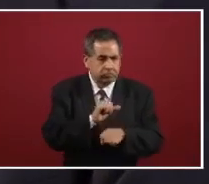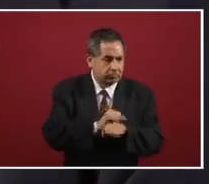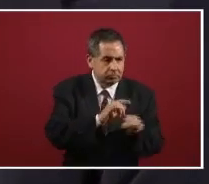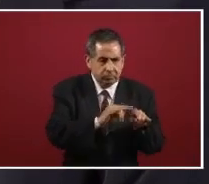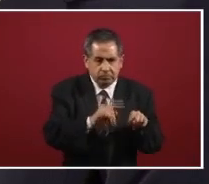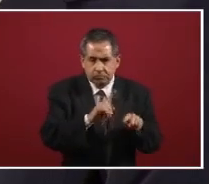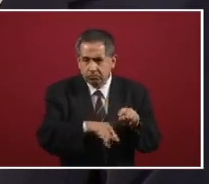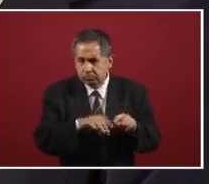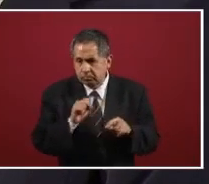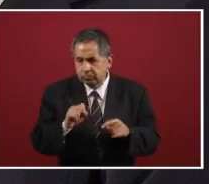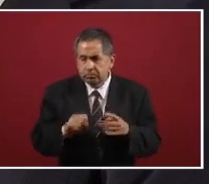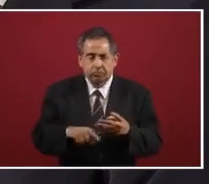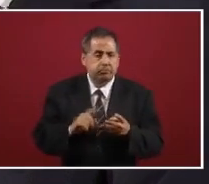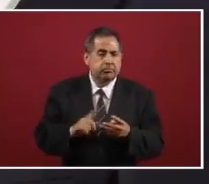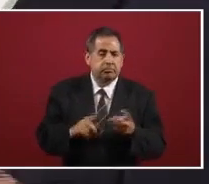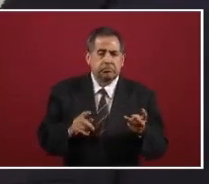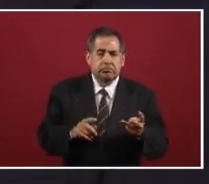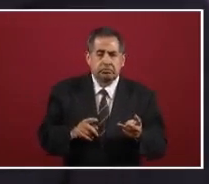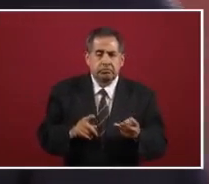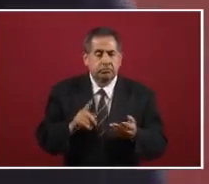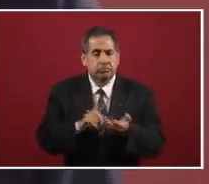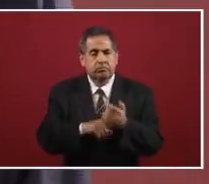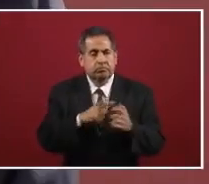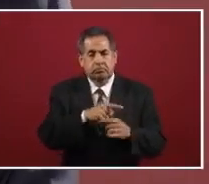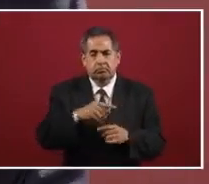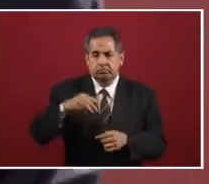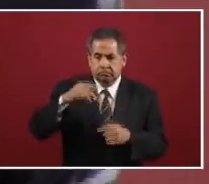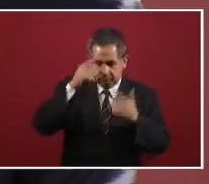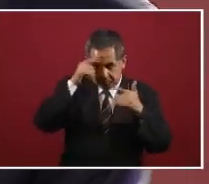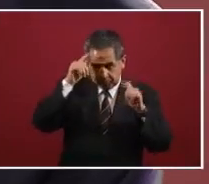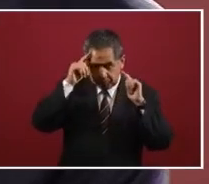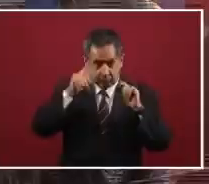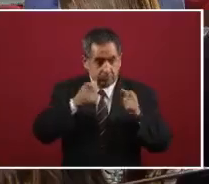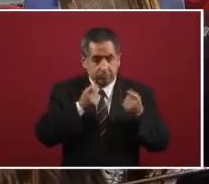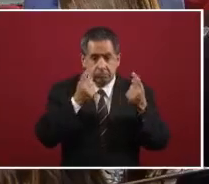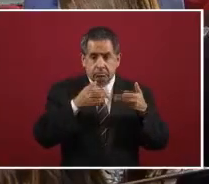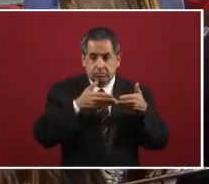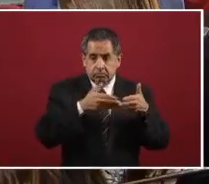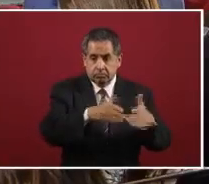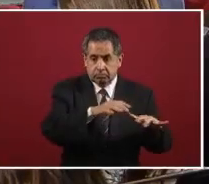vehículos, en el caso de Marina, embarcaciones.